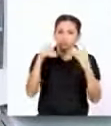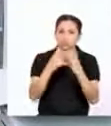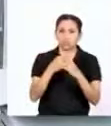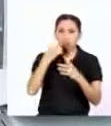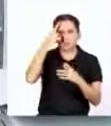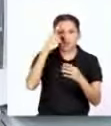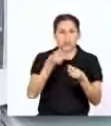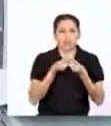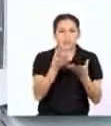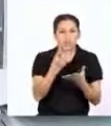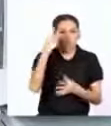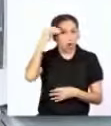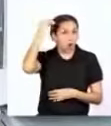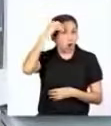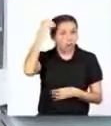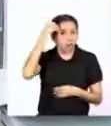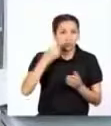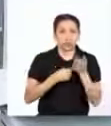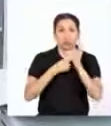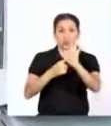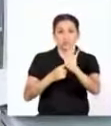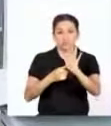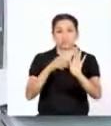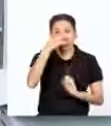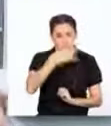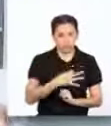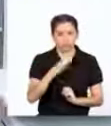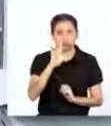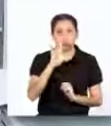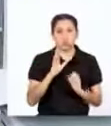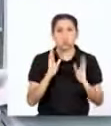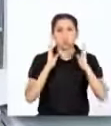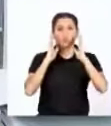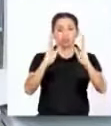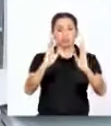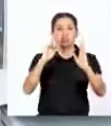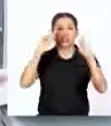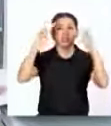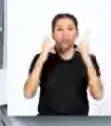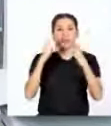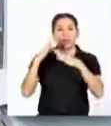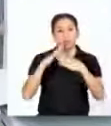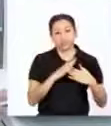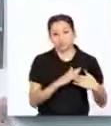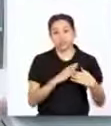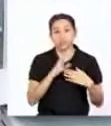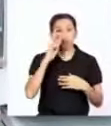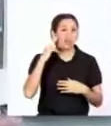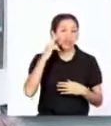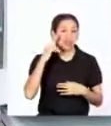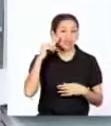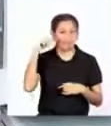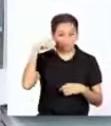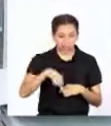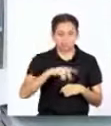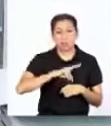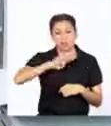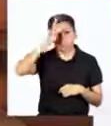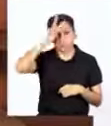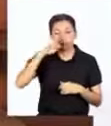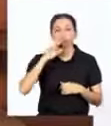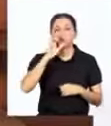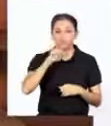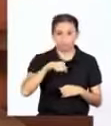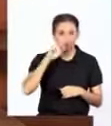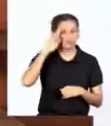datos oficiales para formular opiniones que demuestran y justifican nuestra posición frente a temas como la discriminación étnica en nuestro